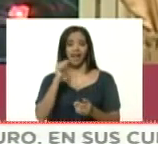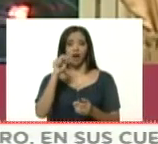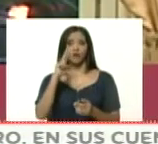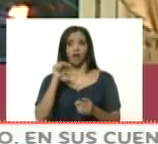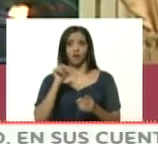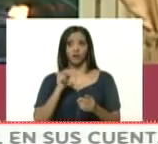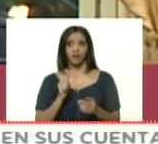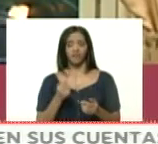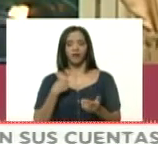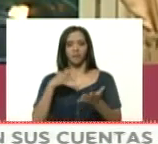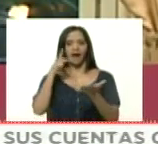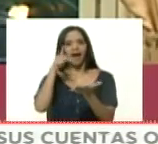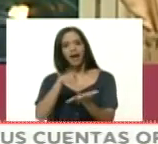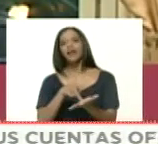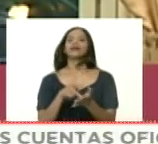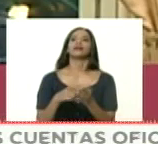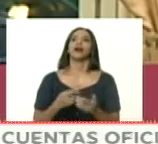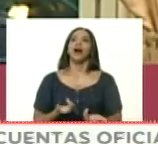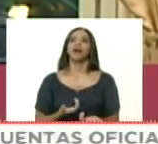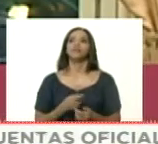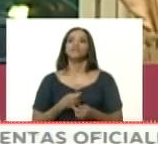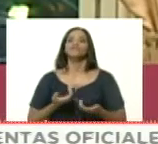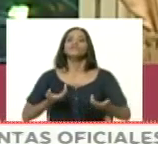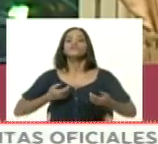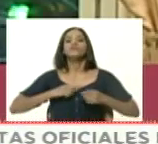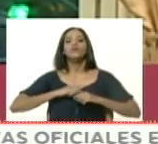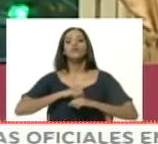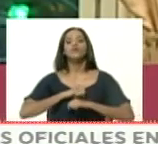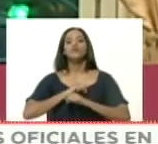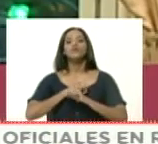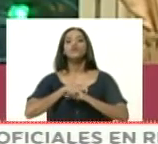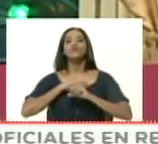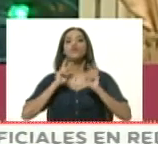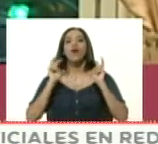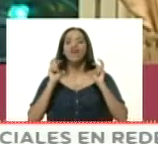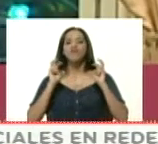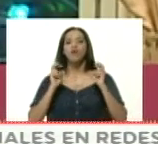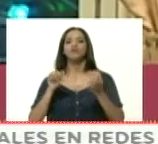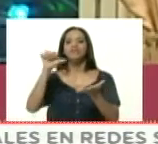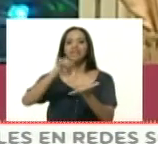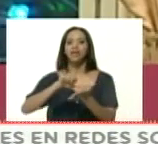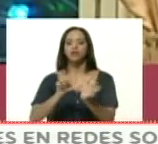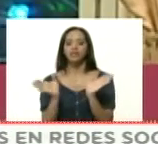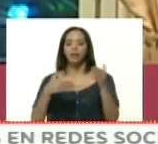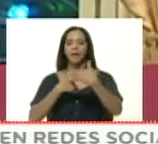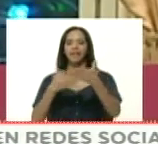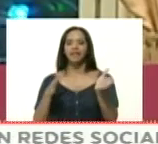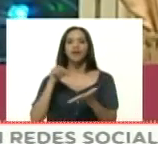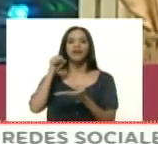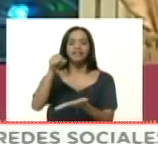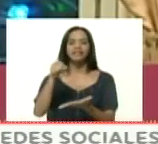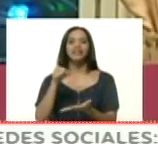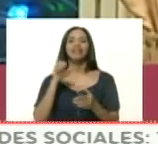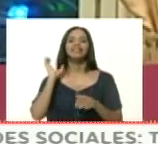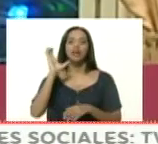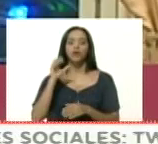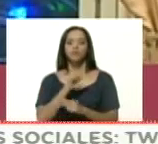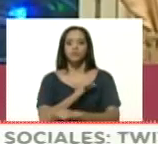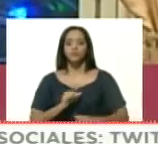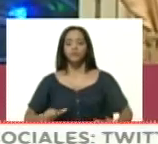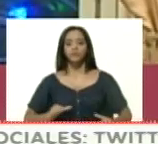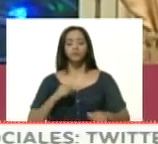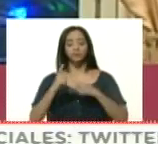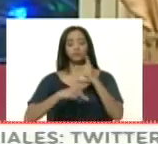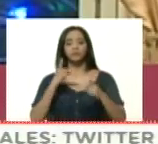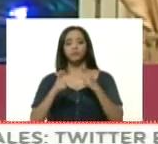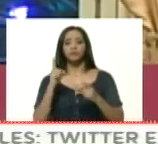a proceder a inaugurar el segundo centro de empaquetados de los CLAP del Estado Portuguesa, que está produciendo